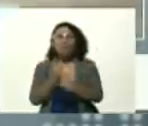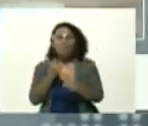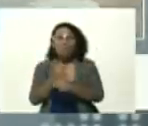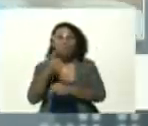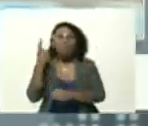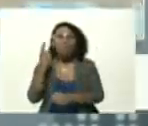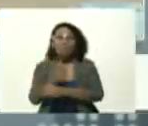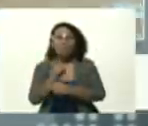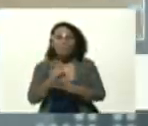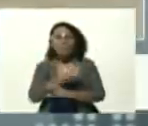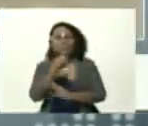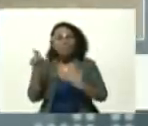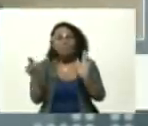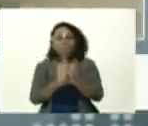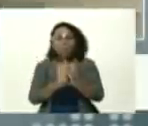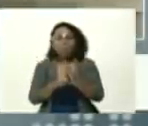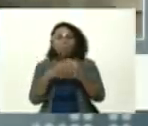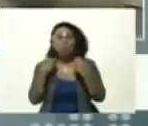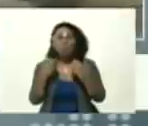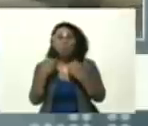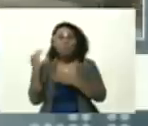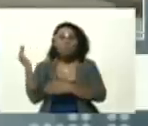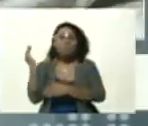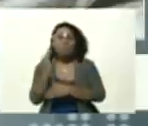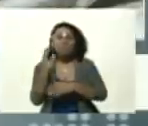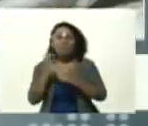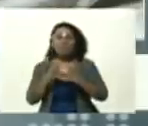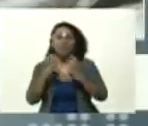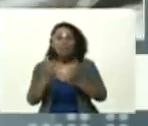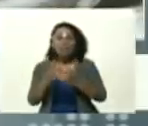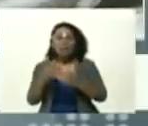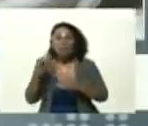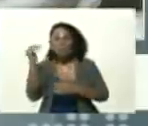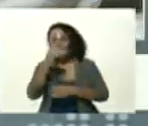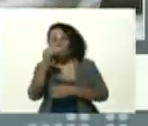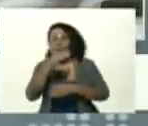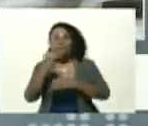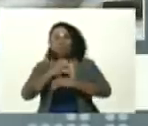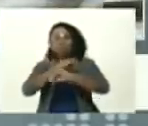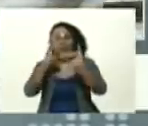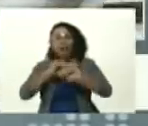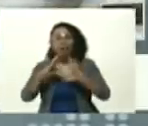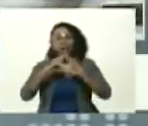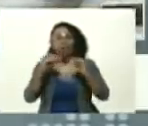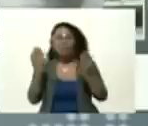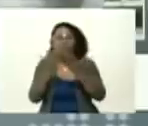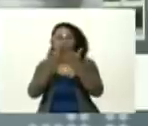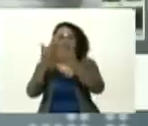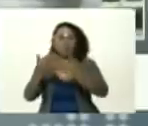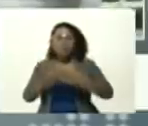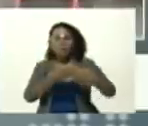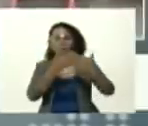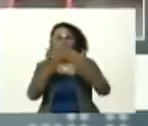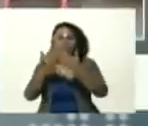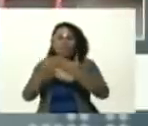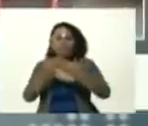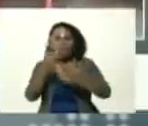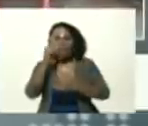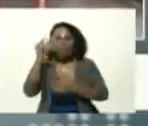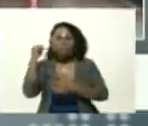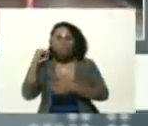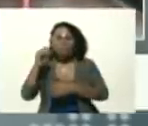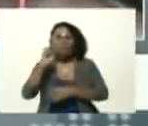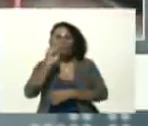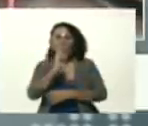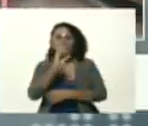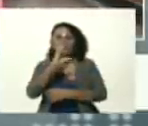debemos completarla para que el regreso a clases en octubre sea feliz para todos los estudiantes y las estudiantes de la